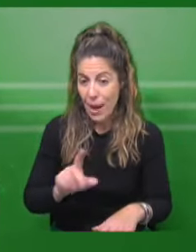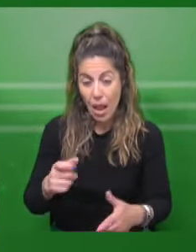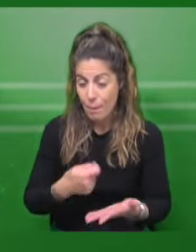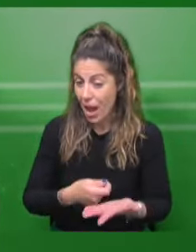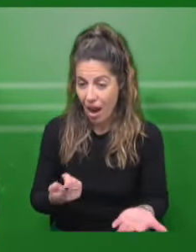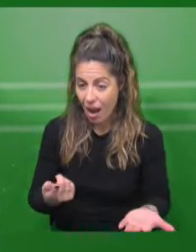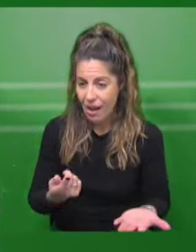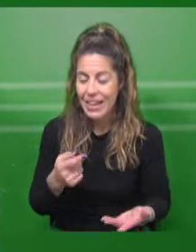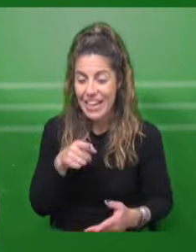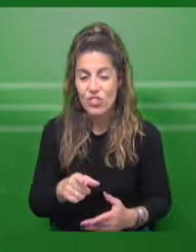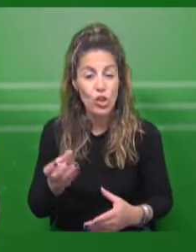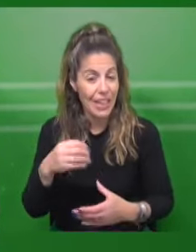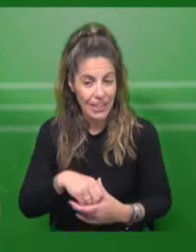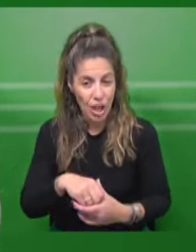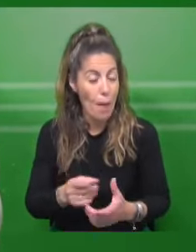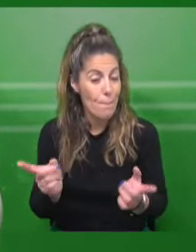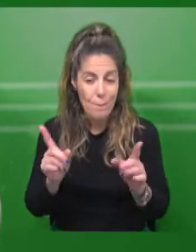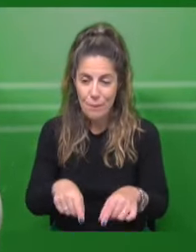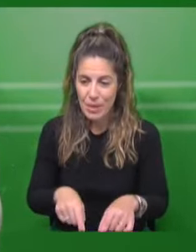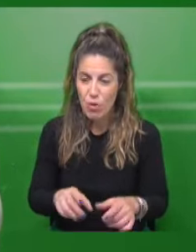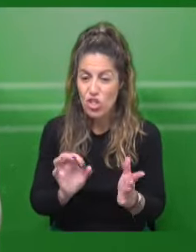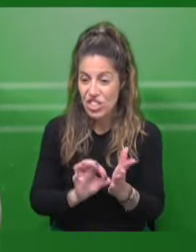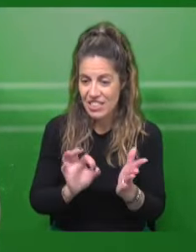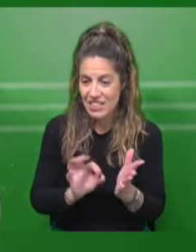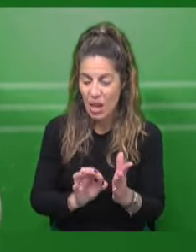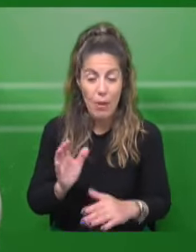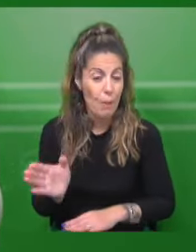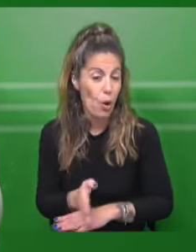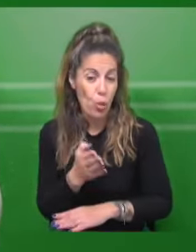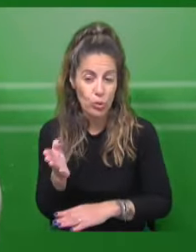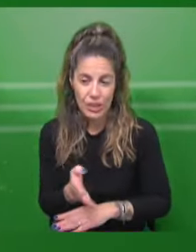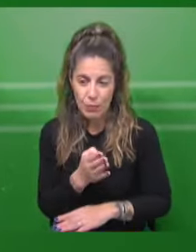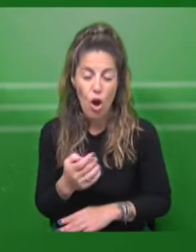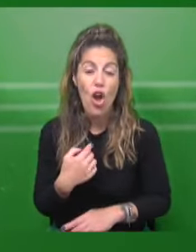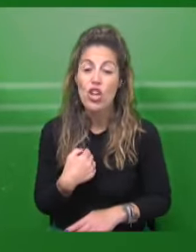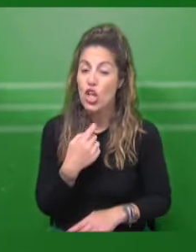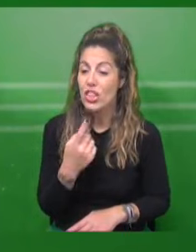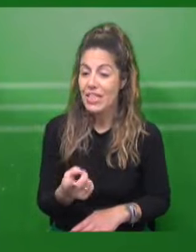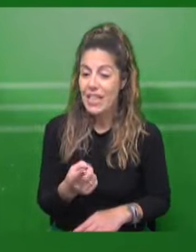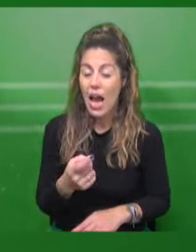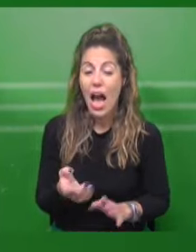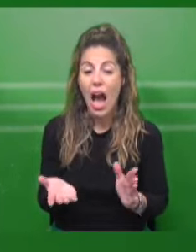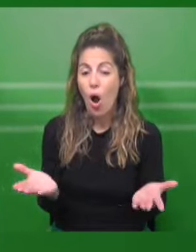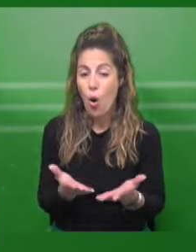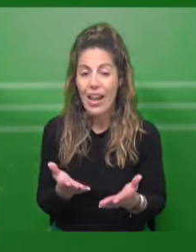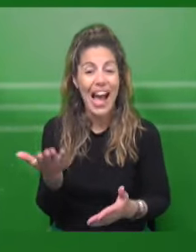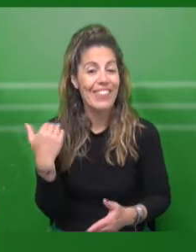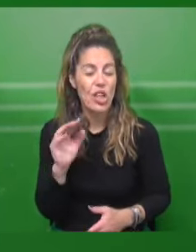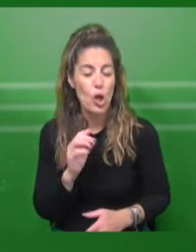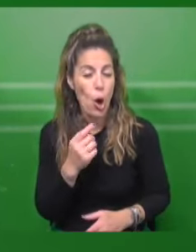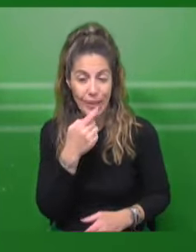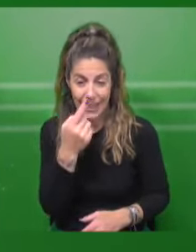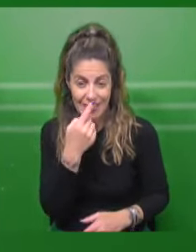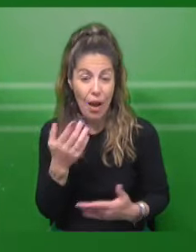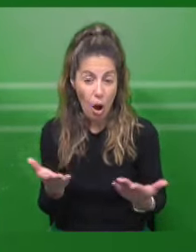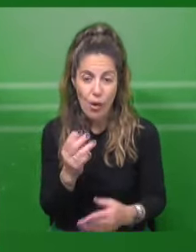decir todo eso es parte de un mismo sistema productivo y yo diría que más recientemente algo que antes no importaba tanto y ahora